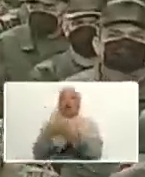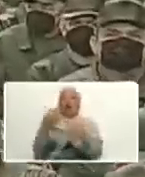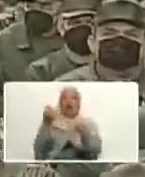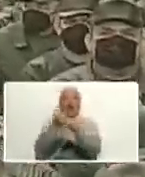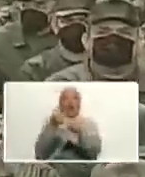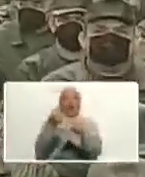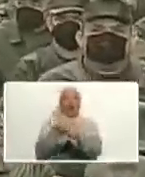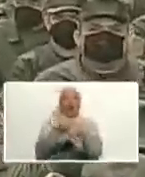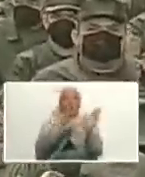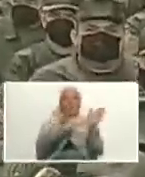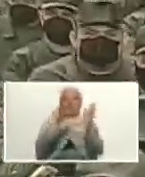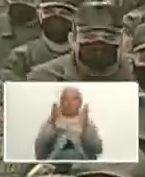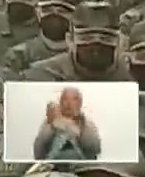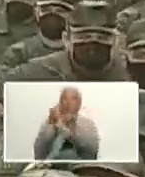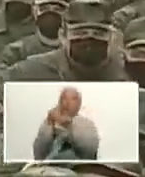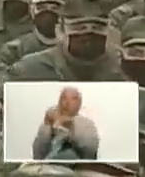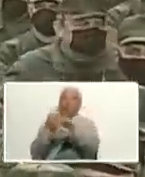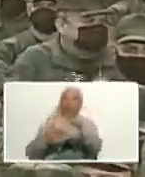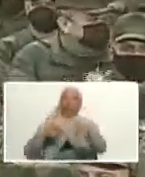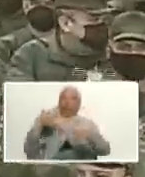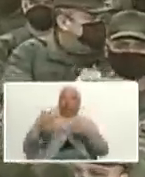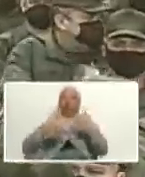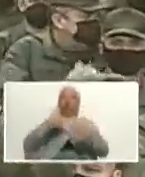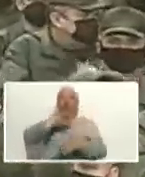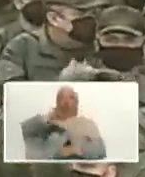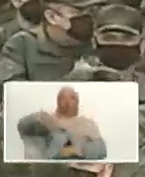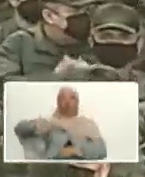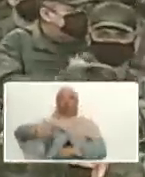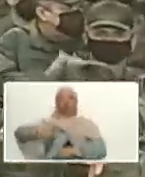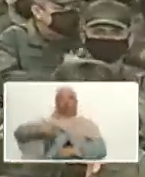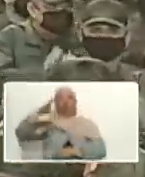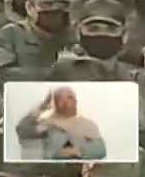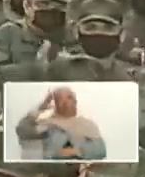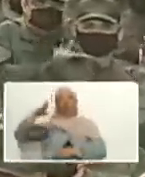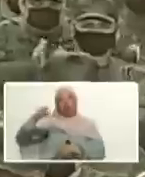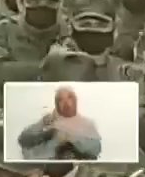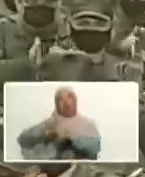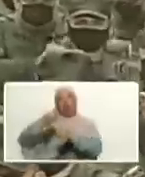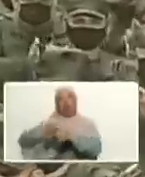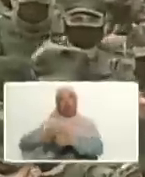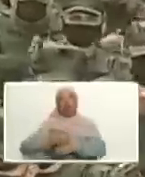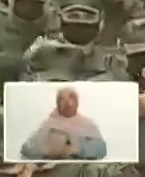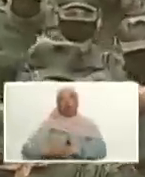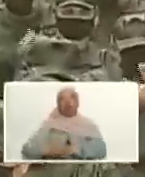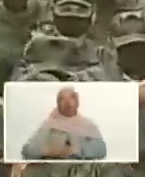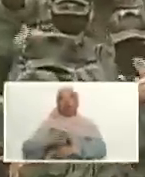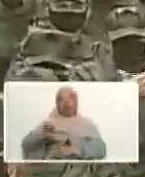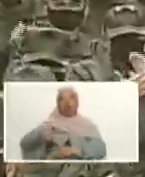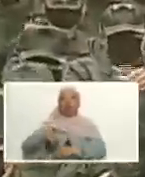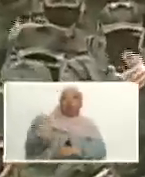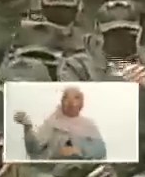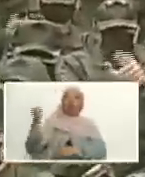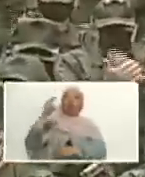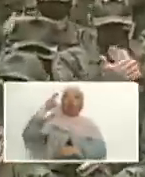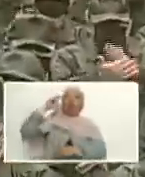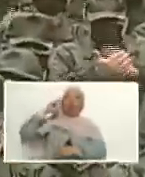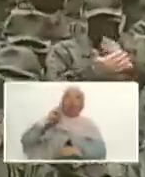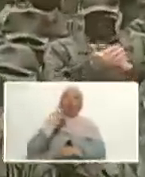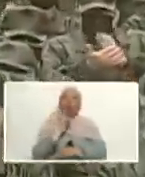la capacidad de acción del poder popular y del poder militar de la Fuerza Armada Nacional Bolivariana.